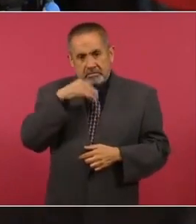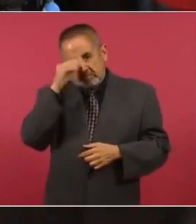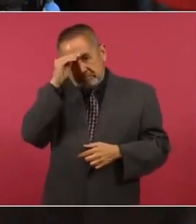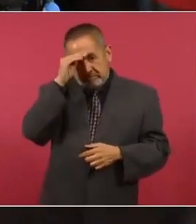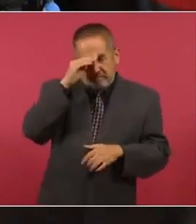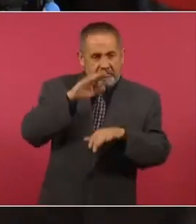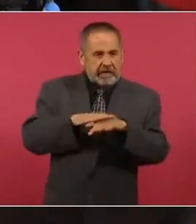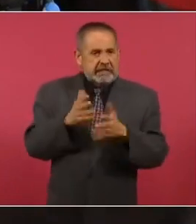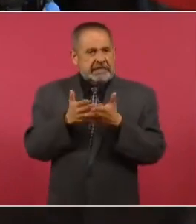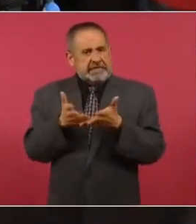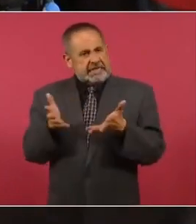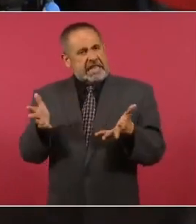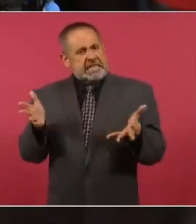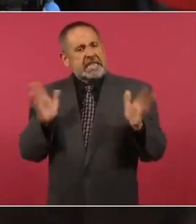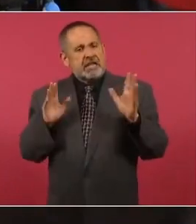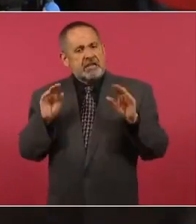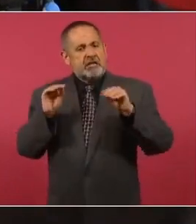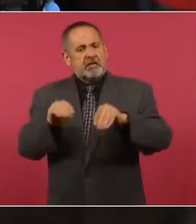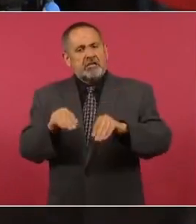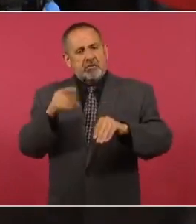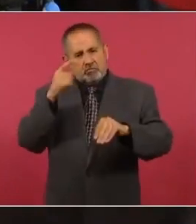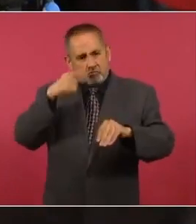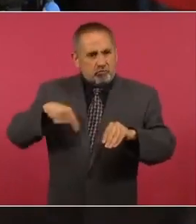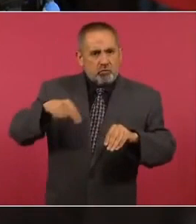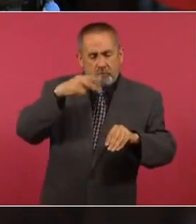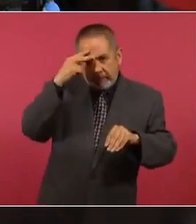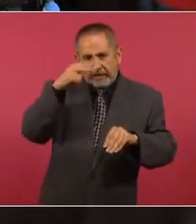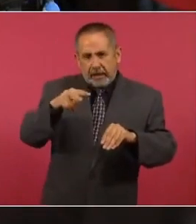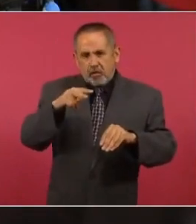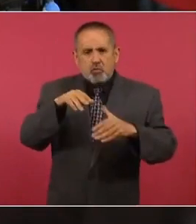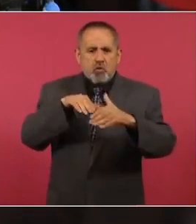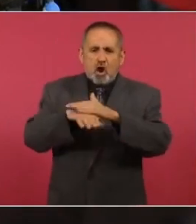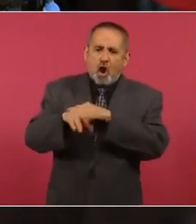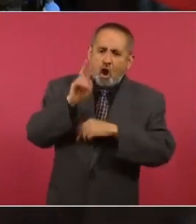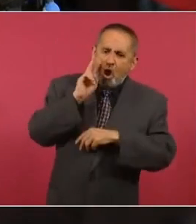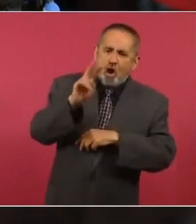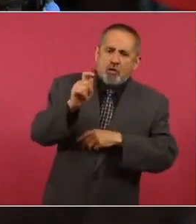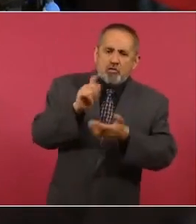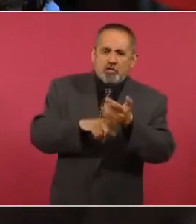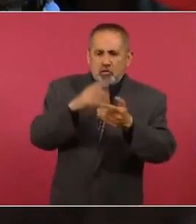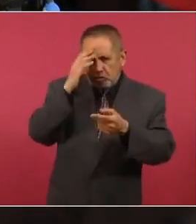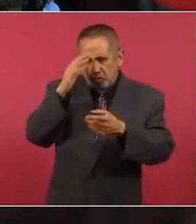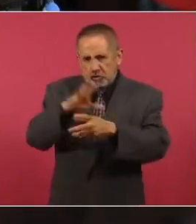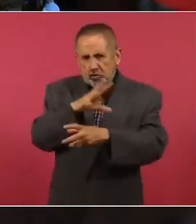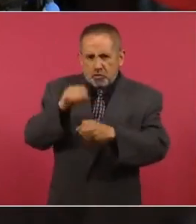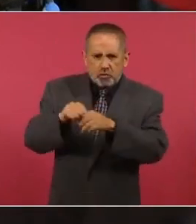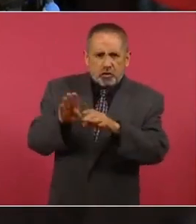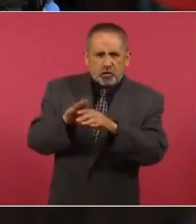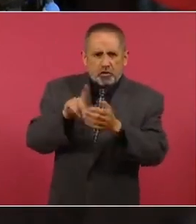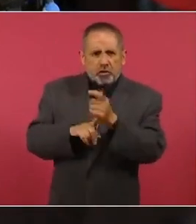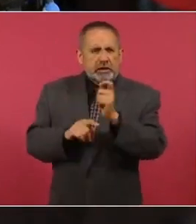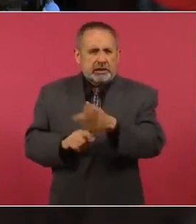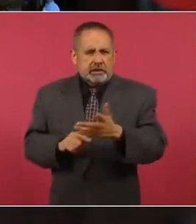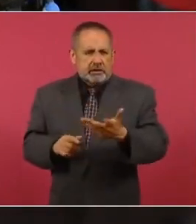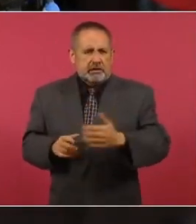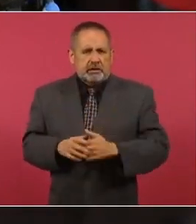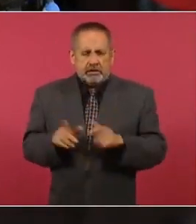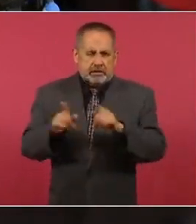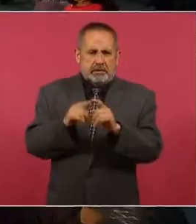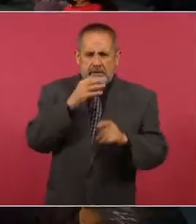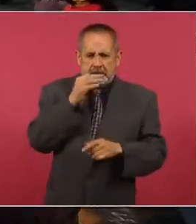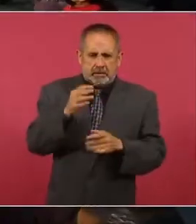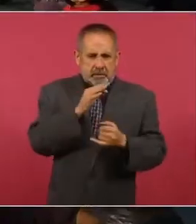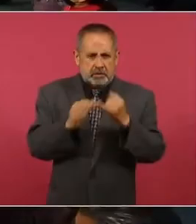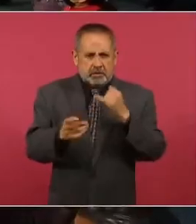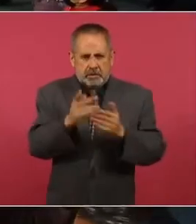en ampliar o hacer algo para que los mexicanos tuviéramos oportunidad de llegar hasta allá y conocer esta zona. Esa sería mi